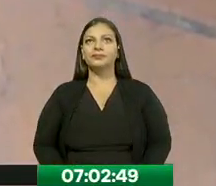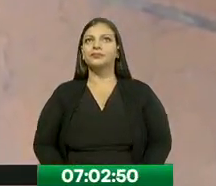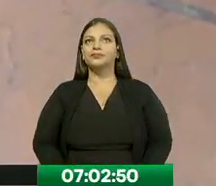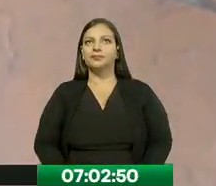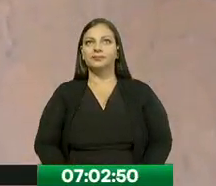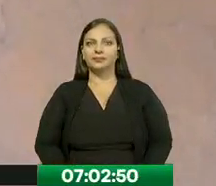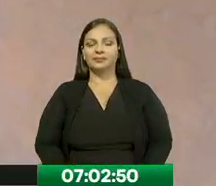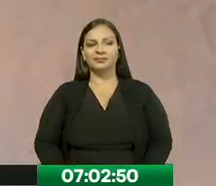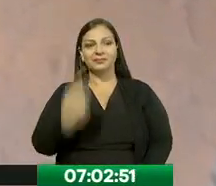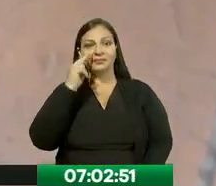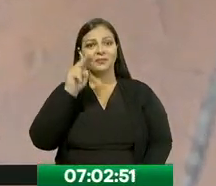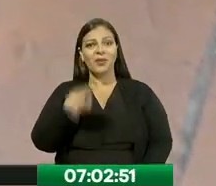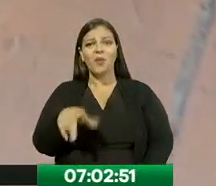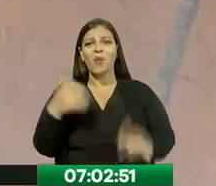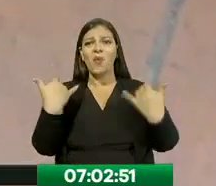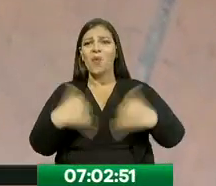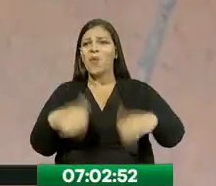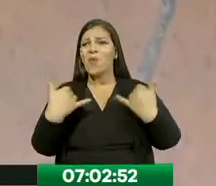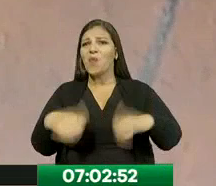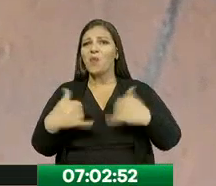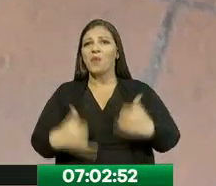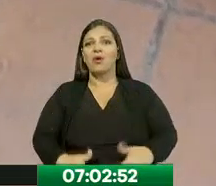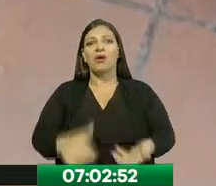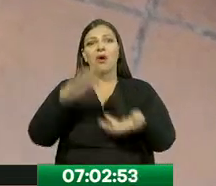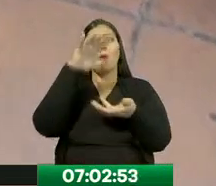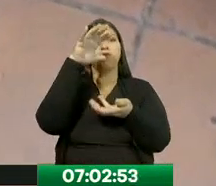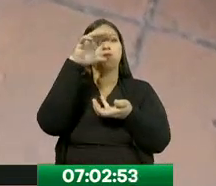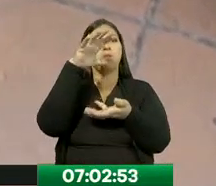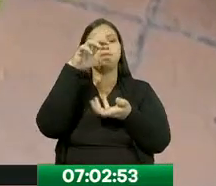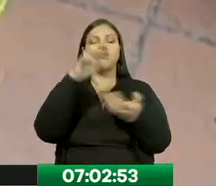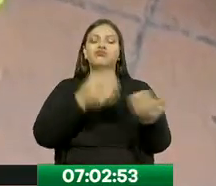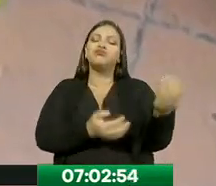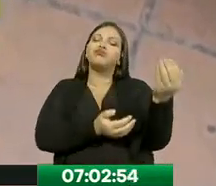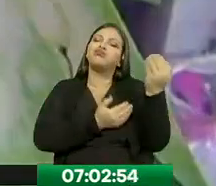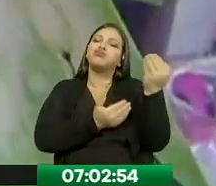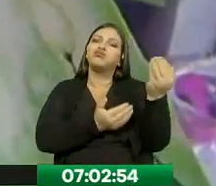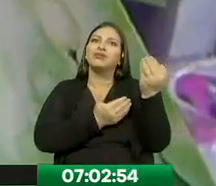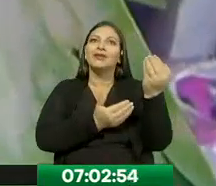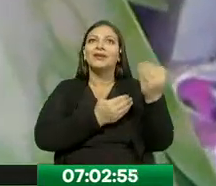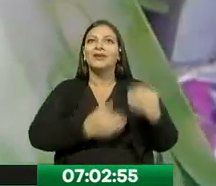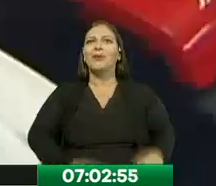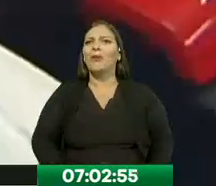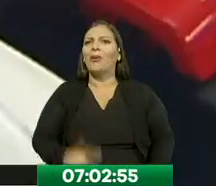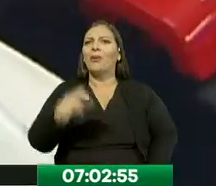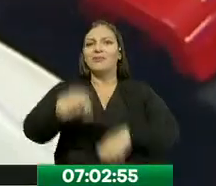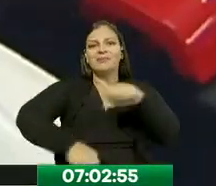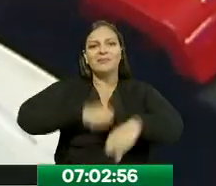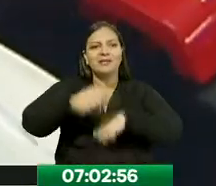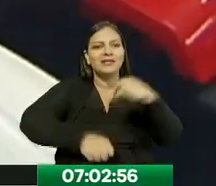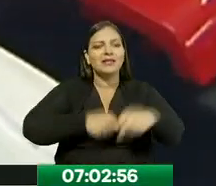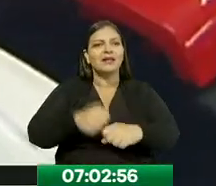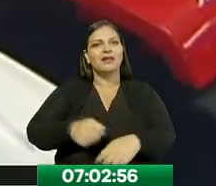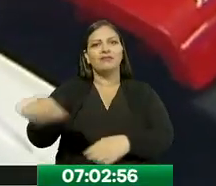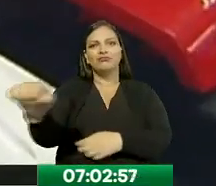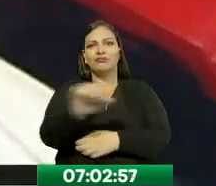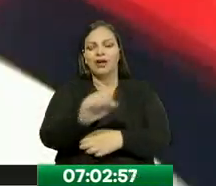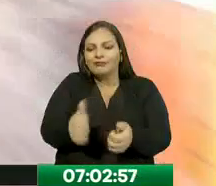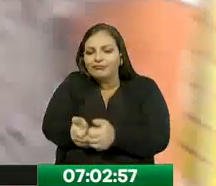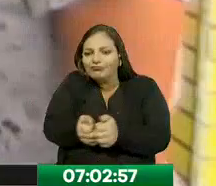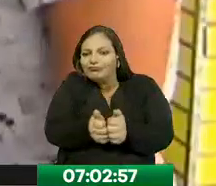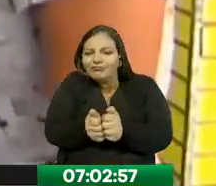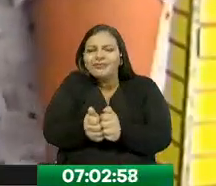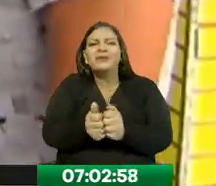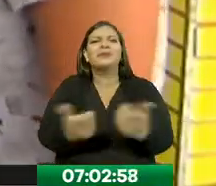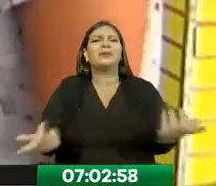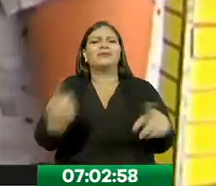Dinosaurios que botan huevos, muñecas con sonidos, bicicletas y carros a baterías. Realizamos un tour